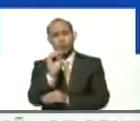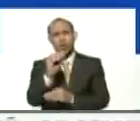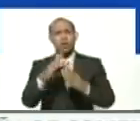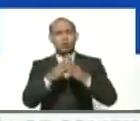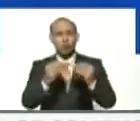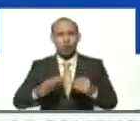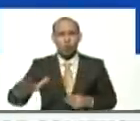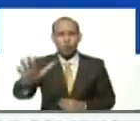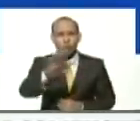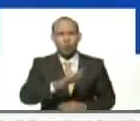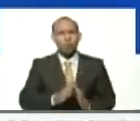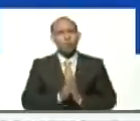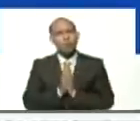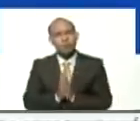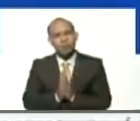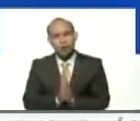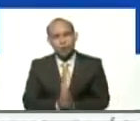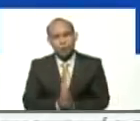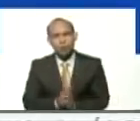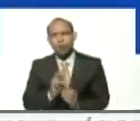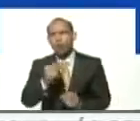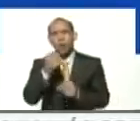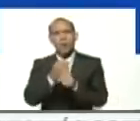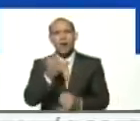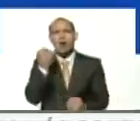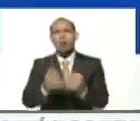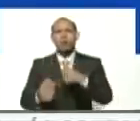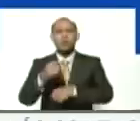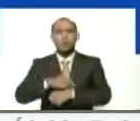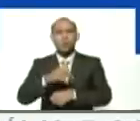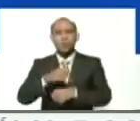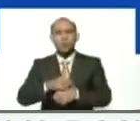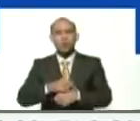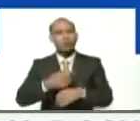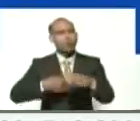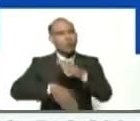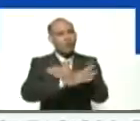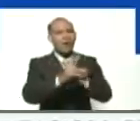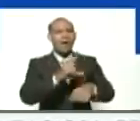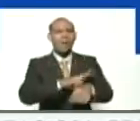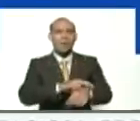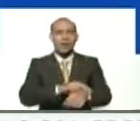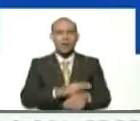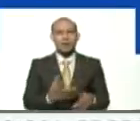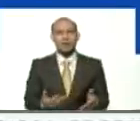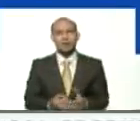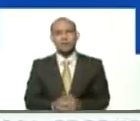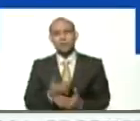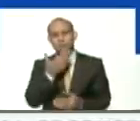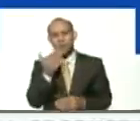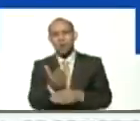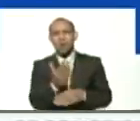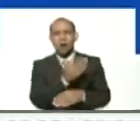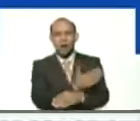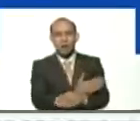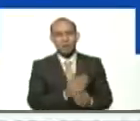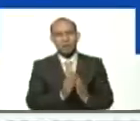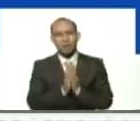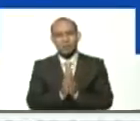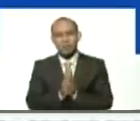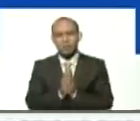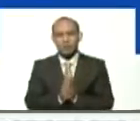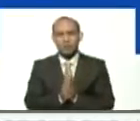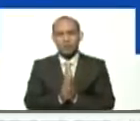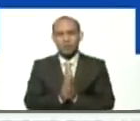todo donde esperemos el último minuto para acudir ya en las peores condiciones que pueda tener además